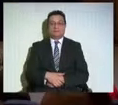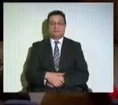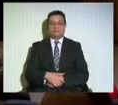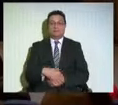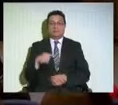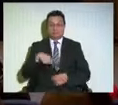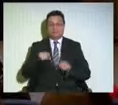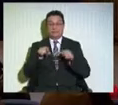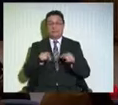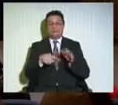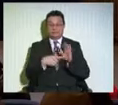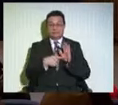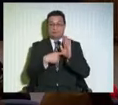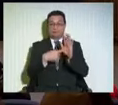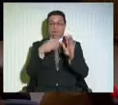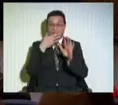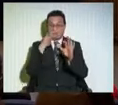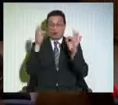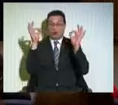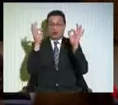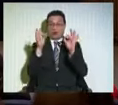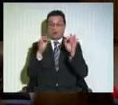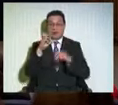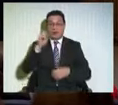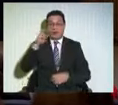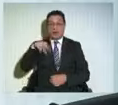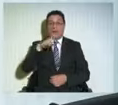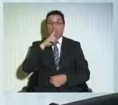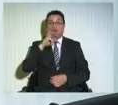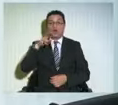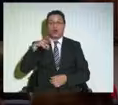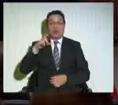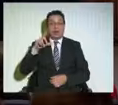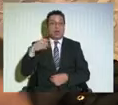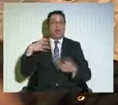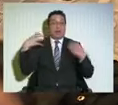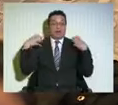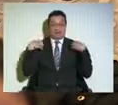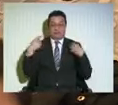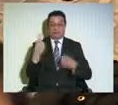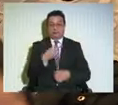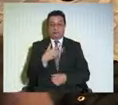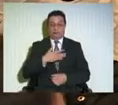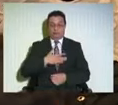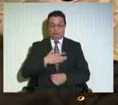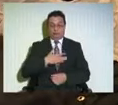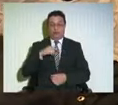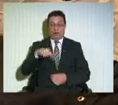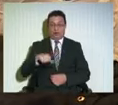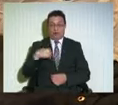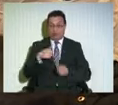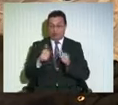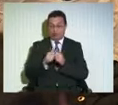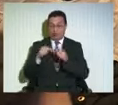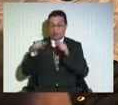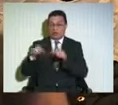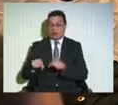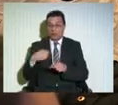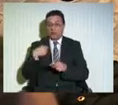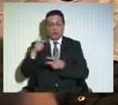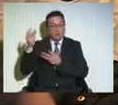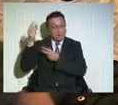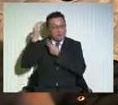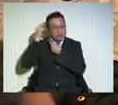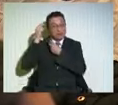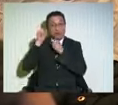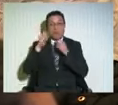Yo aquí les quiero contar que Antonella está acá con nosotros hoy día. Y no solo está acá con nosotros con su implante